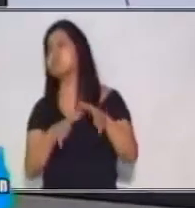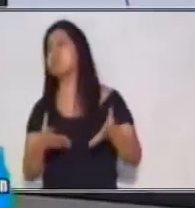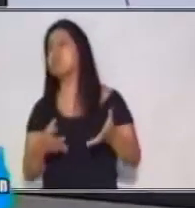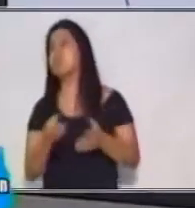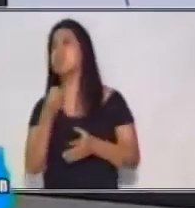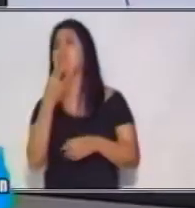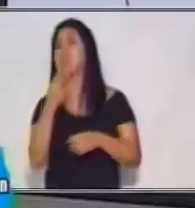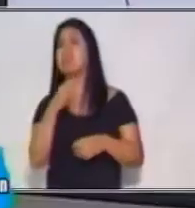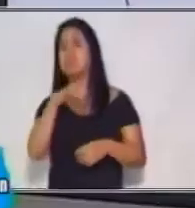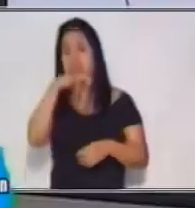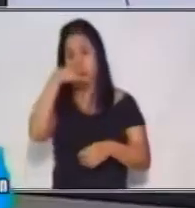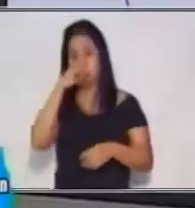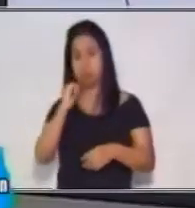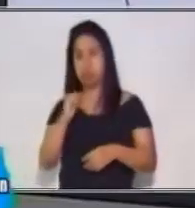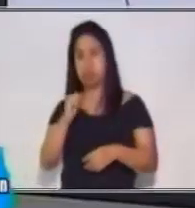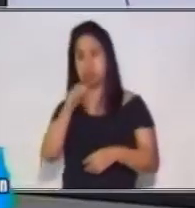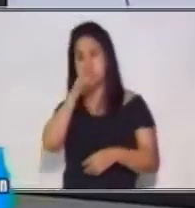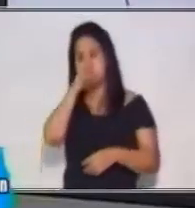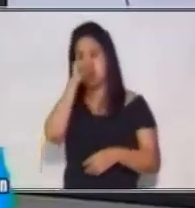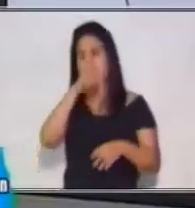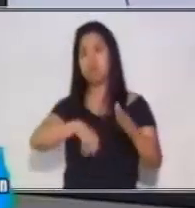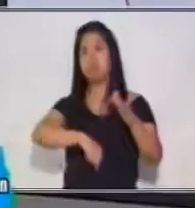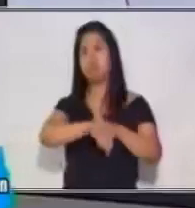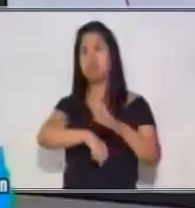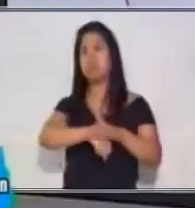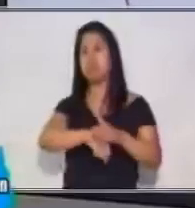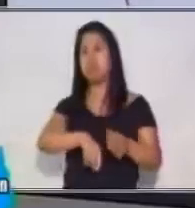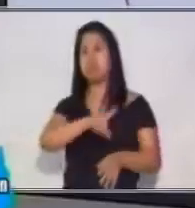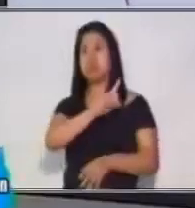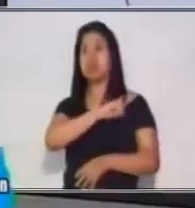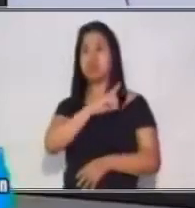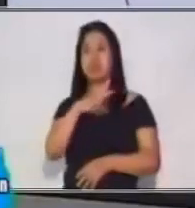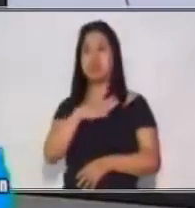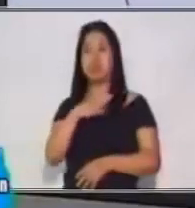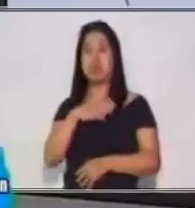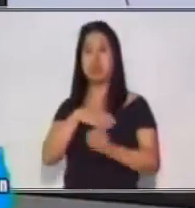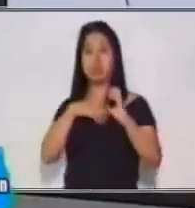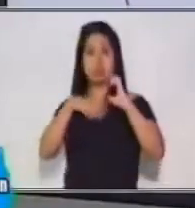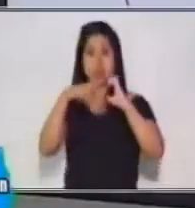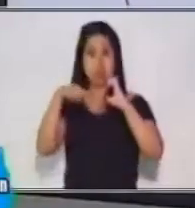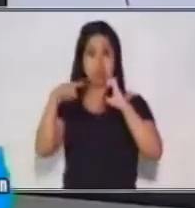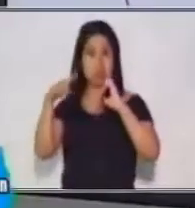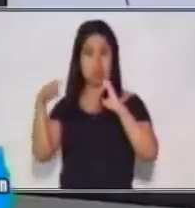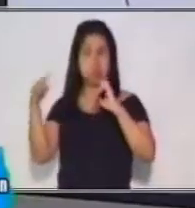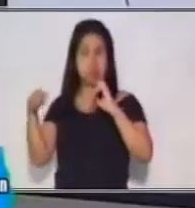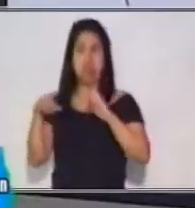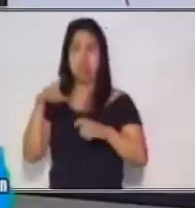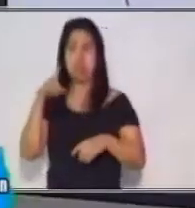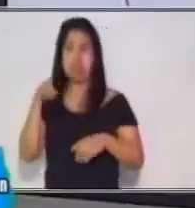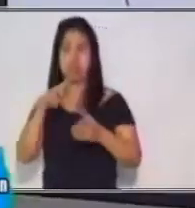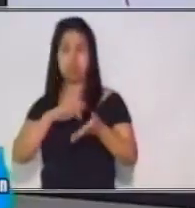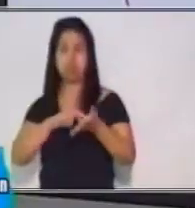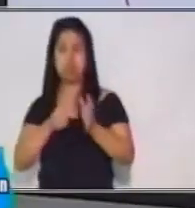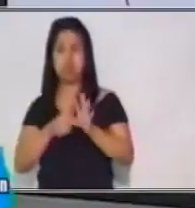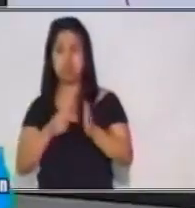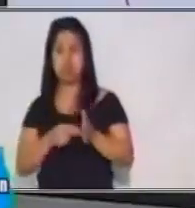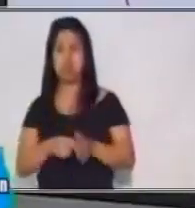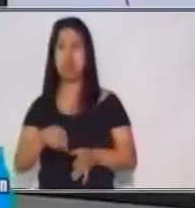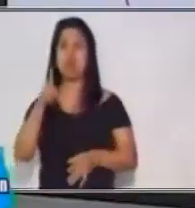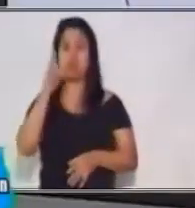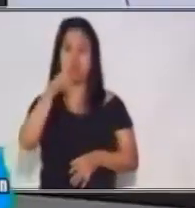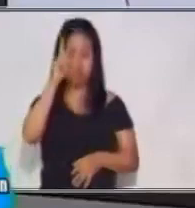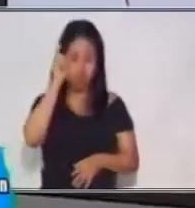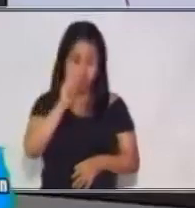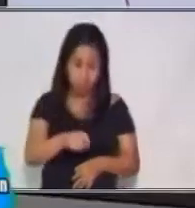¿cuántos niños prefieren fútbol? Y solo tenemos nuestras encuestas, eso implica de que tú tienes que